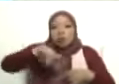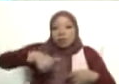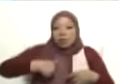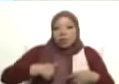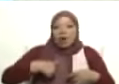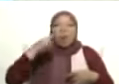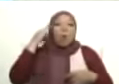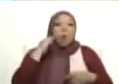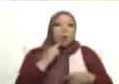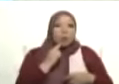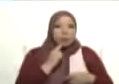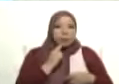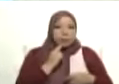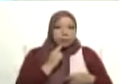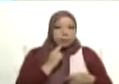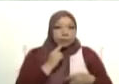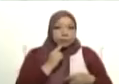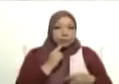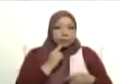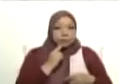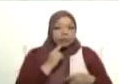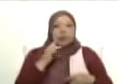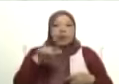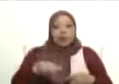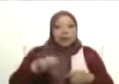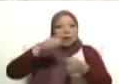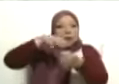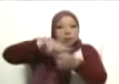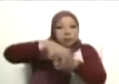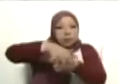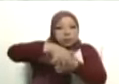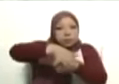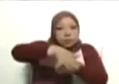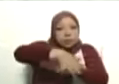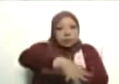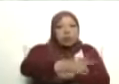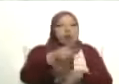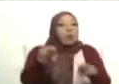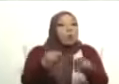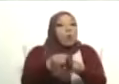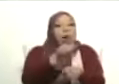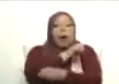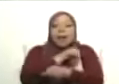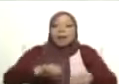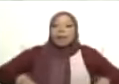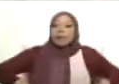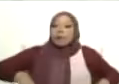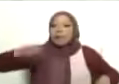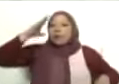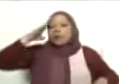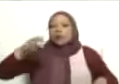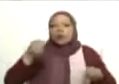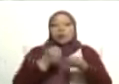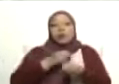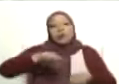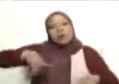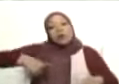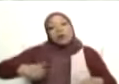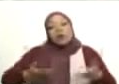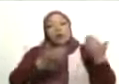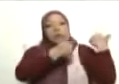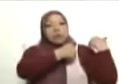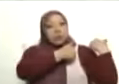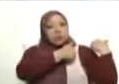Bolívar, y en el Delta Macuro, ahí estaba la Fuerza Armada llevando el material que era nuestra